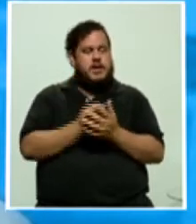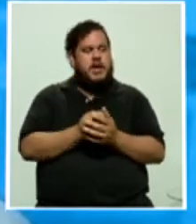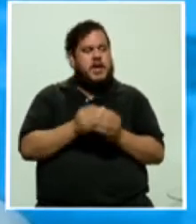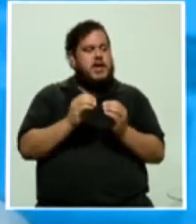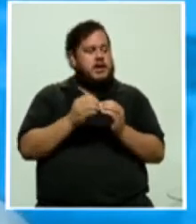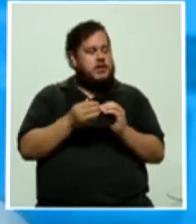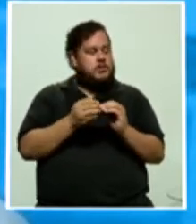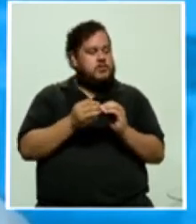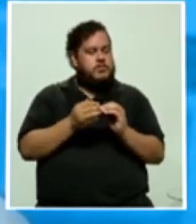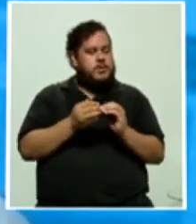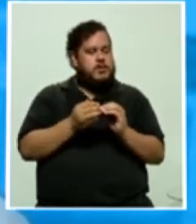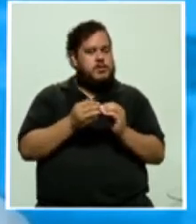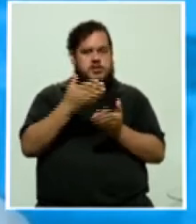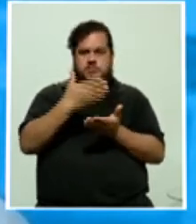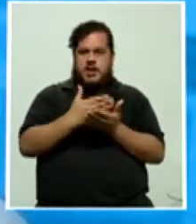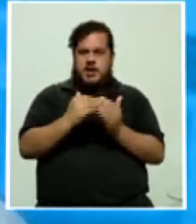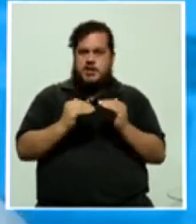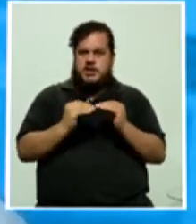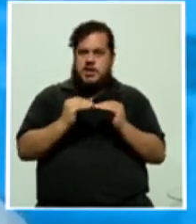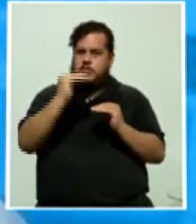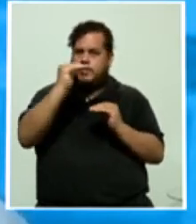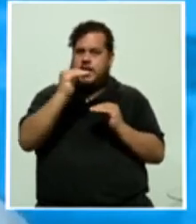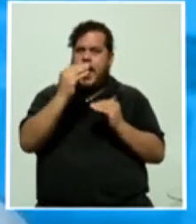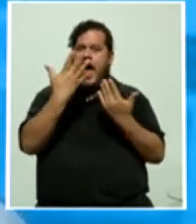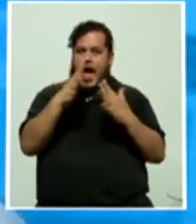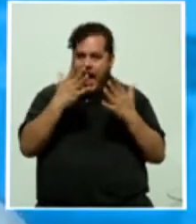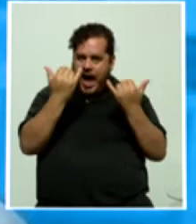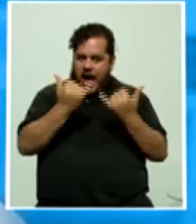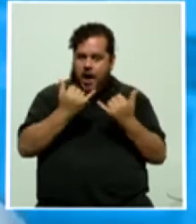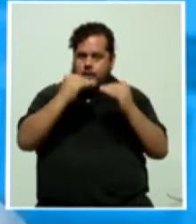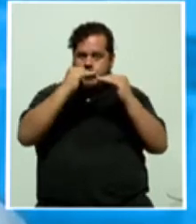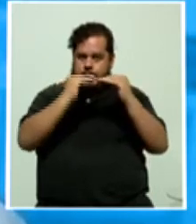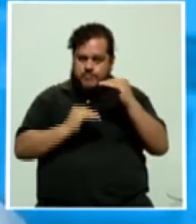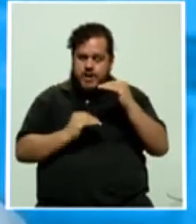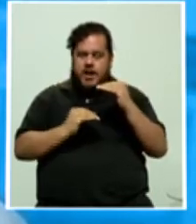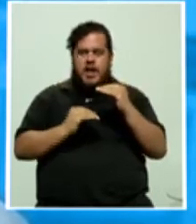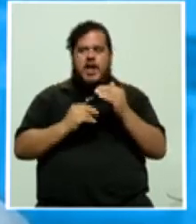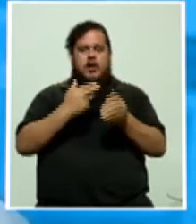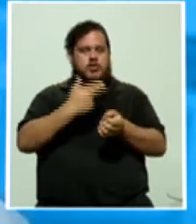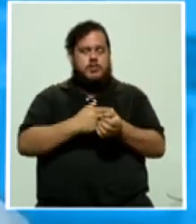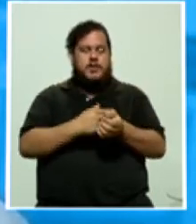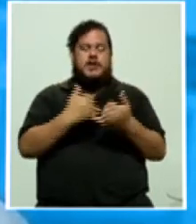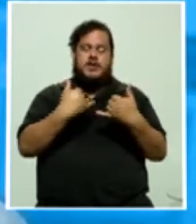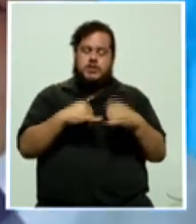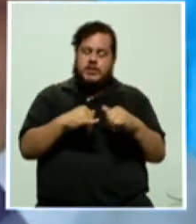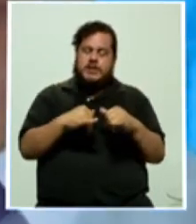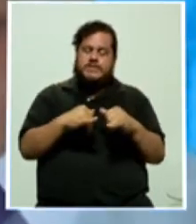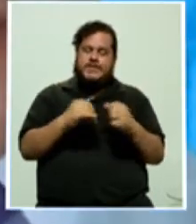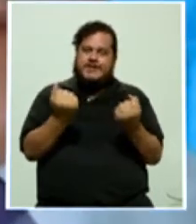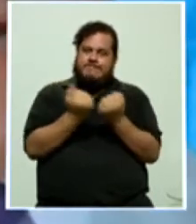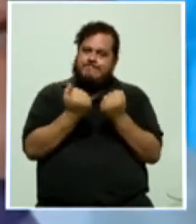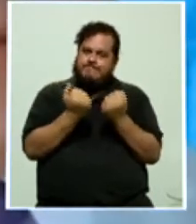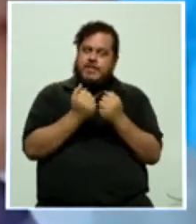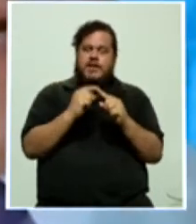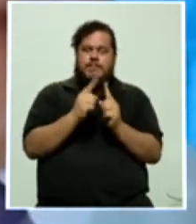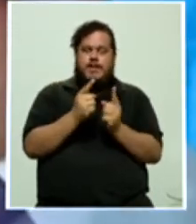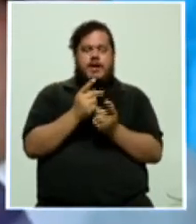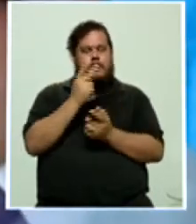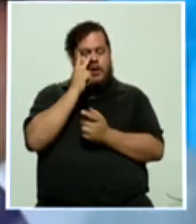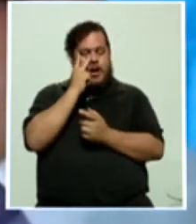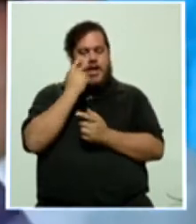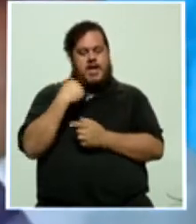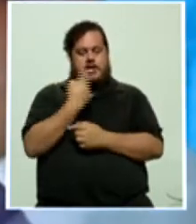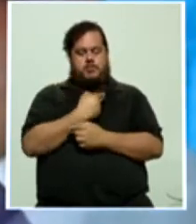dejan de subir, que empiezan a bajar. La situación en los hospitales sigue siendo crítica, pero estamos viendo en nuestro hospital, en el Hospital